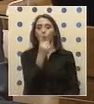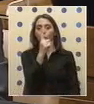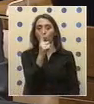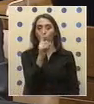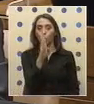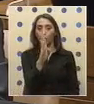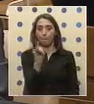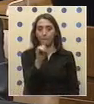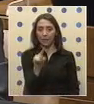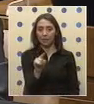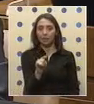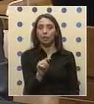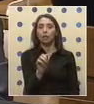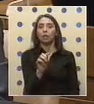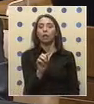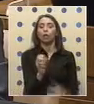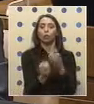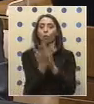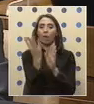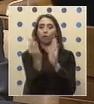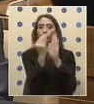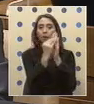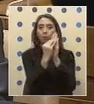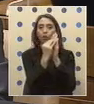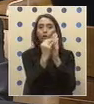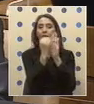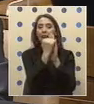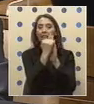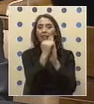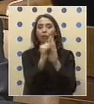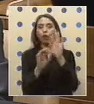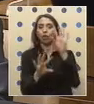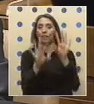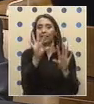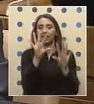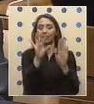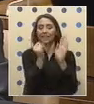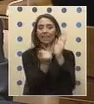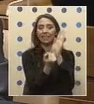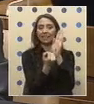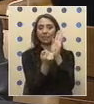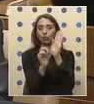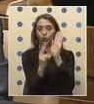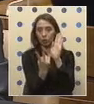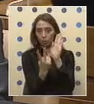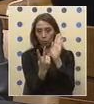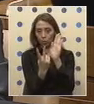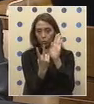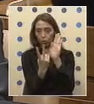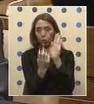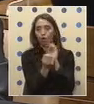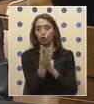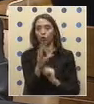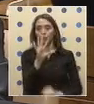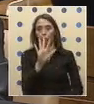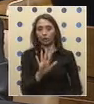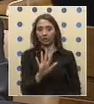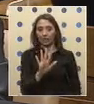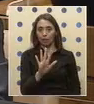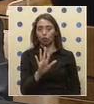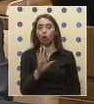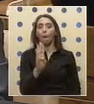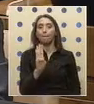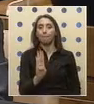bis nuevo que agrega el artículo 15, inciso segundo, del número 5,